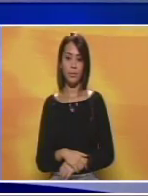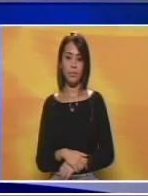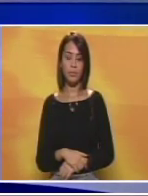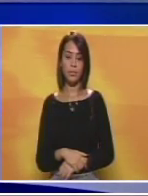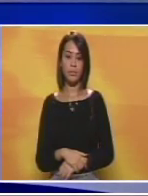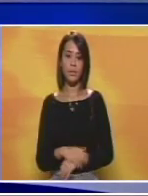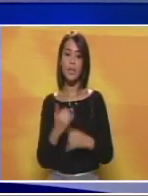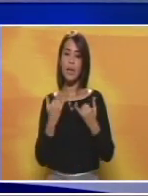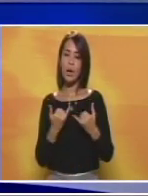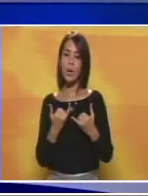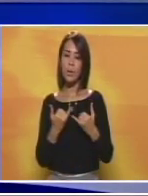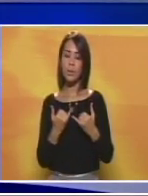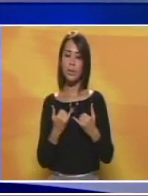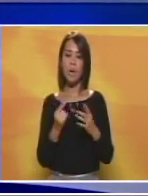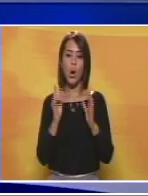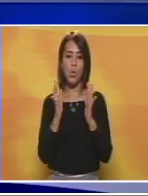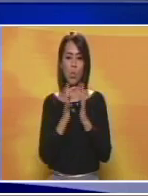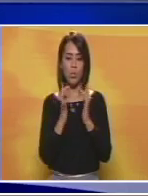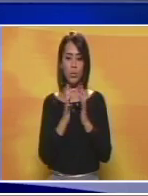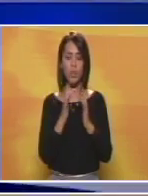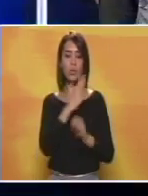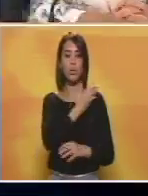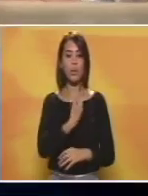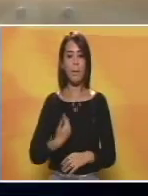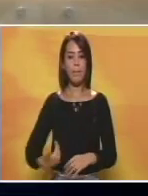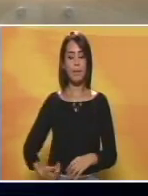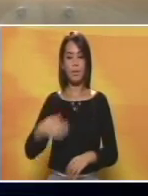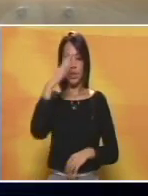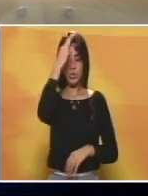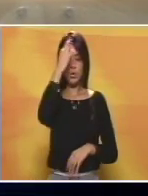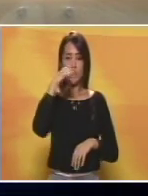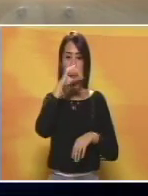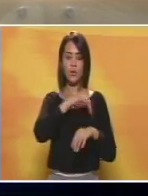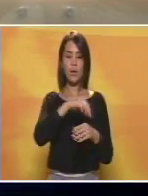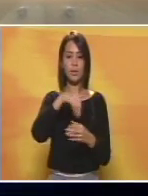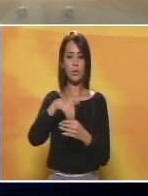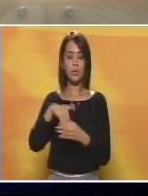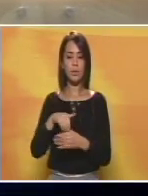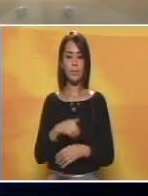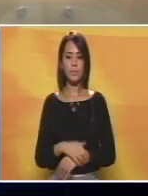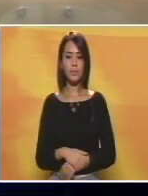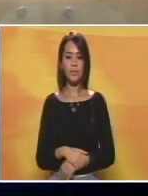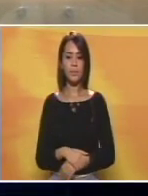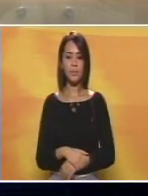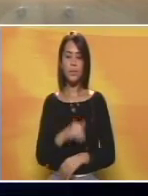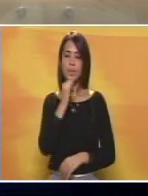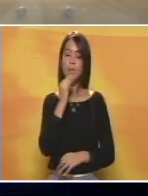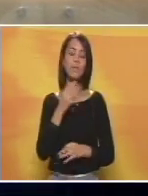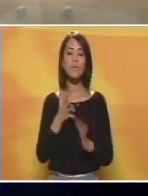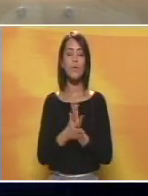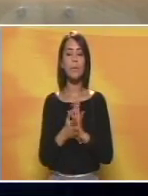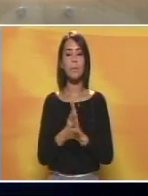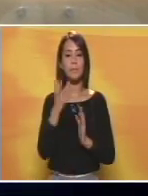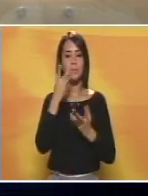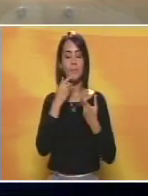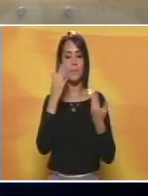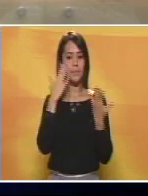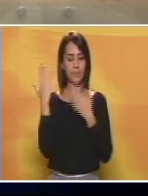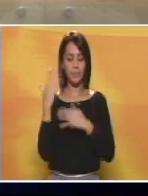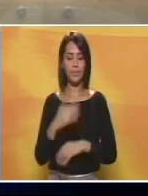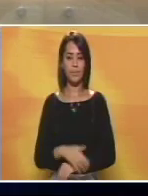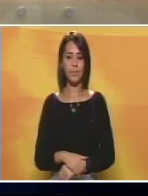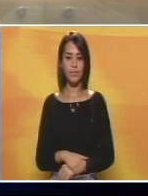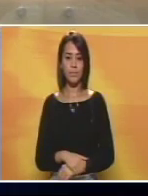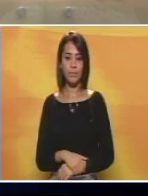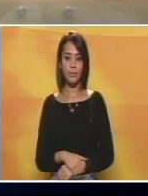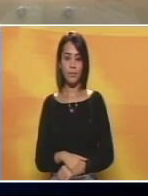De inmediato vamos a establecer un enlace con la presidenta del Consejo Nacional Electoral, Tibisay Lucena. Ella ofrece declaraciones, Manuel Coela nos amplía la información. Adelante,